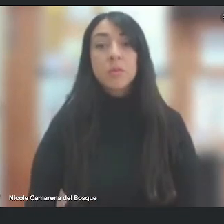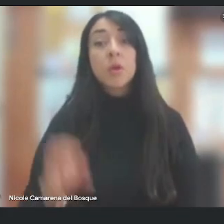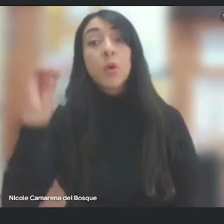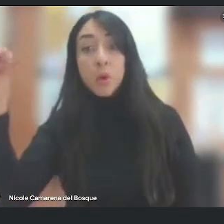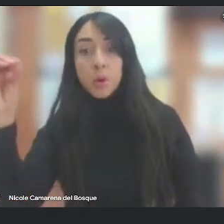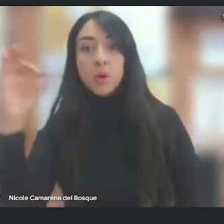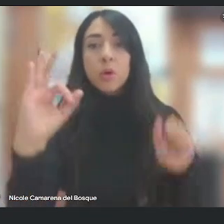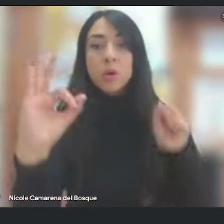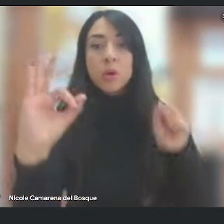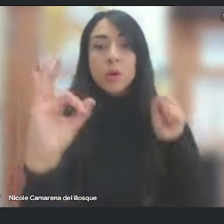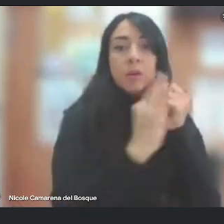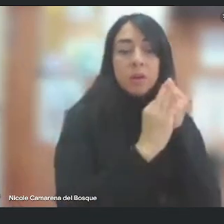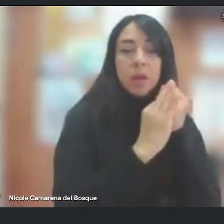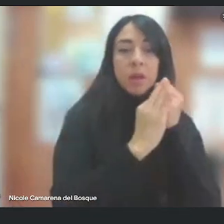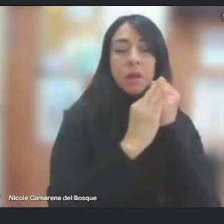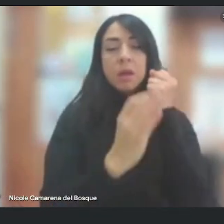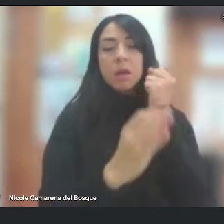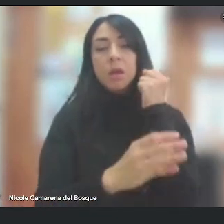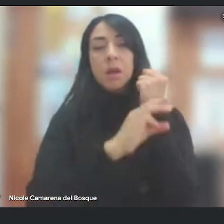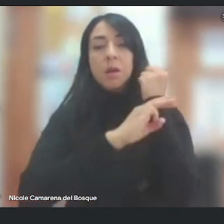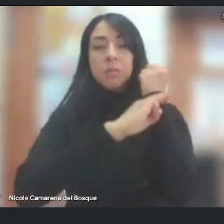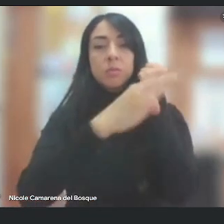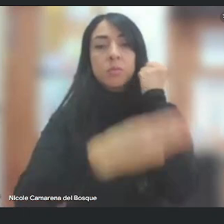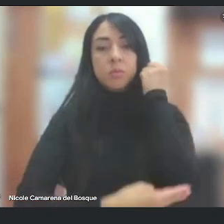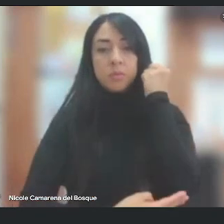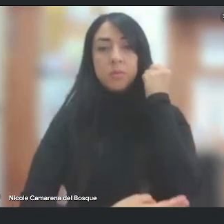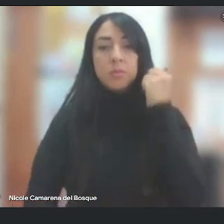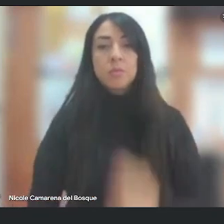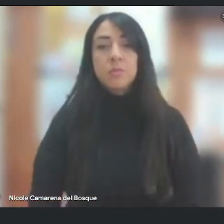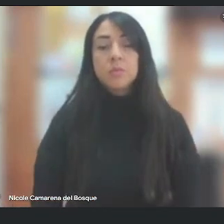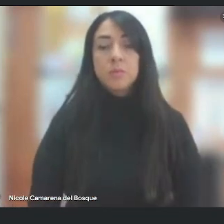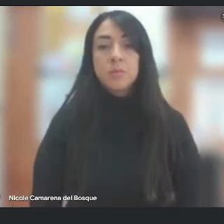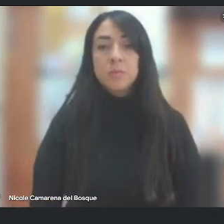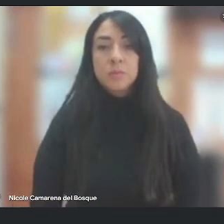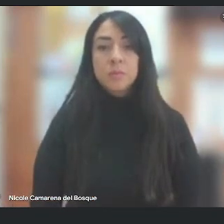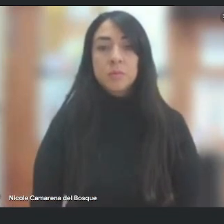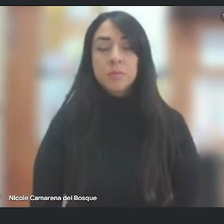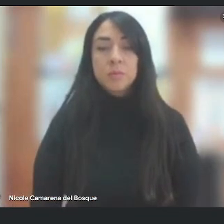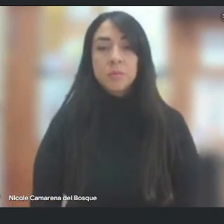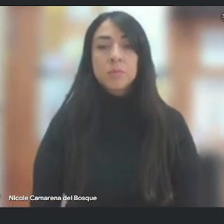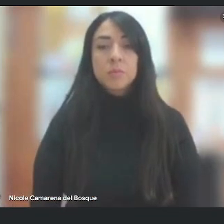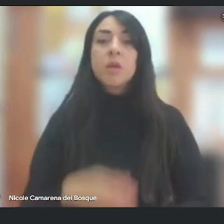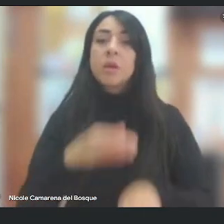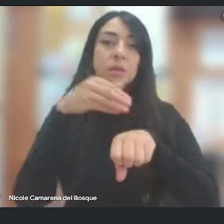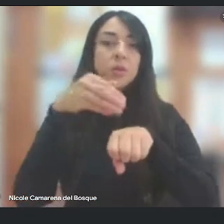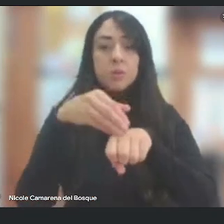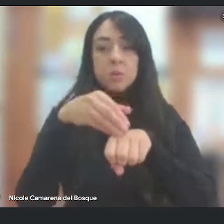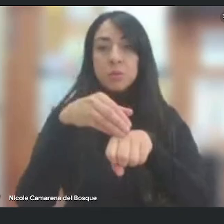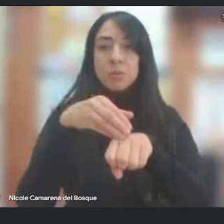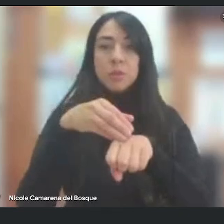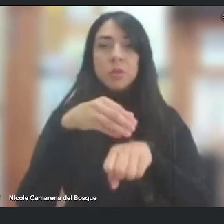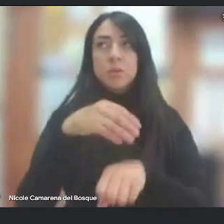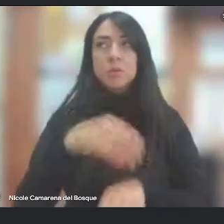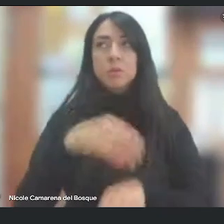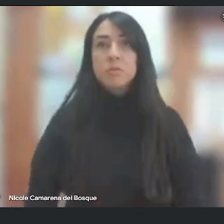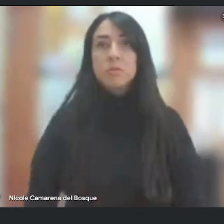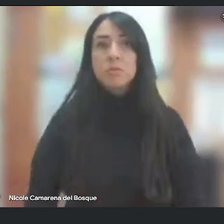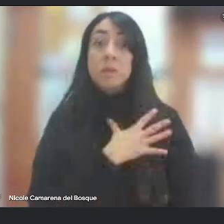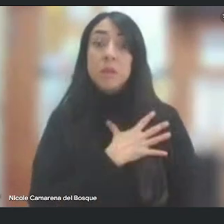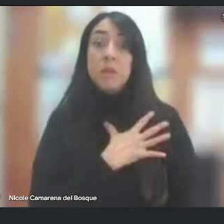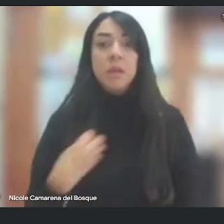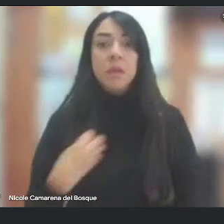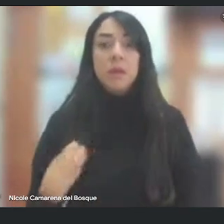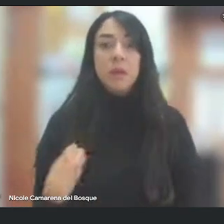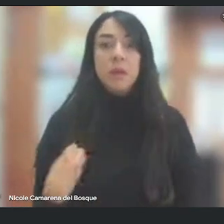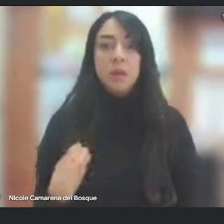o hijos, el número de hijos que queremos tener, el tiempo entre cada hijo, cuánto me voy a esperar entre un hijo